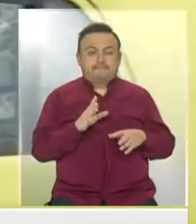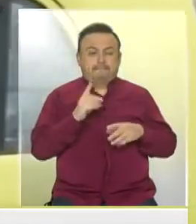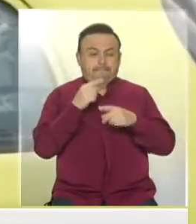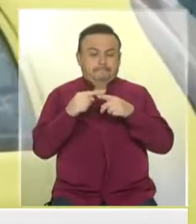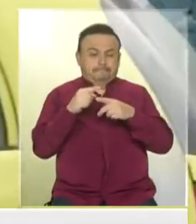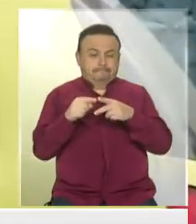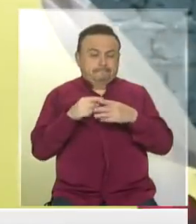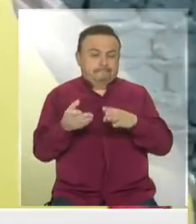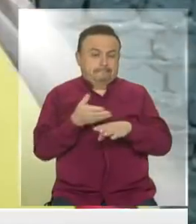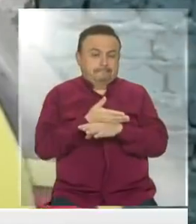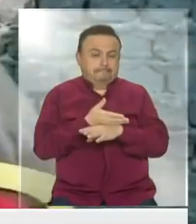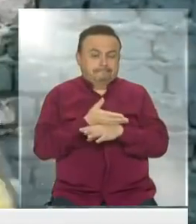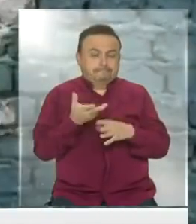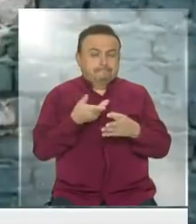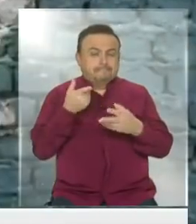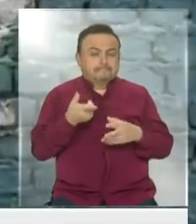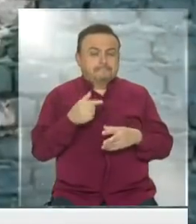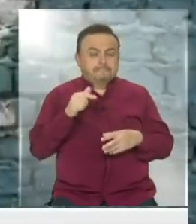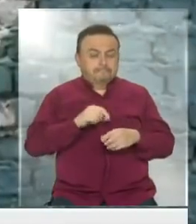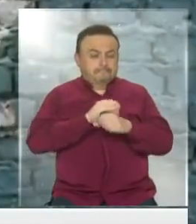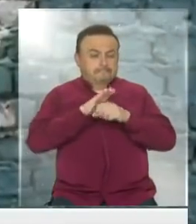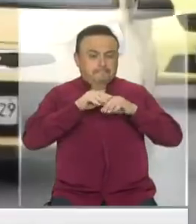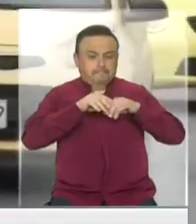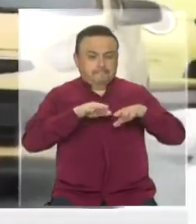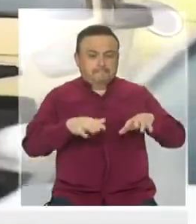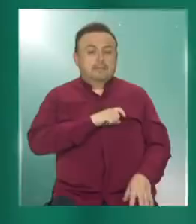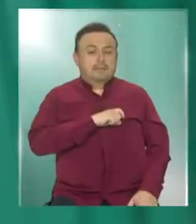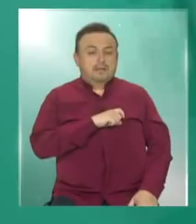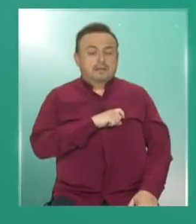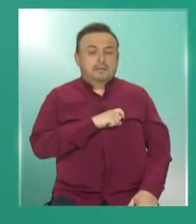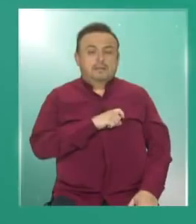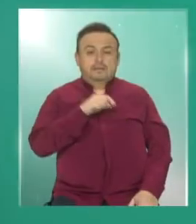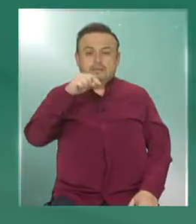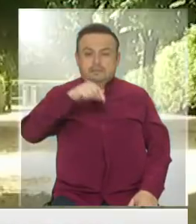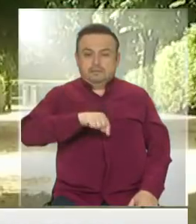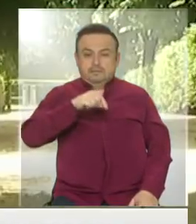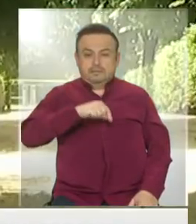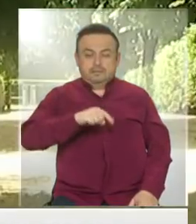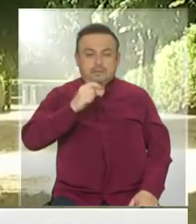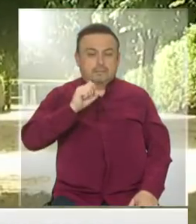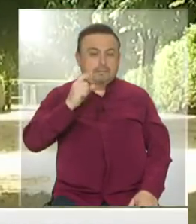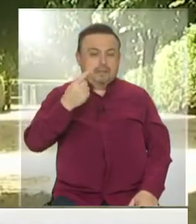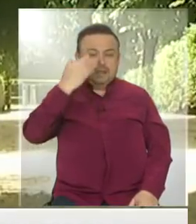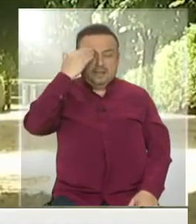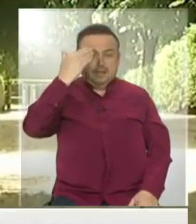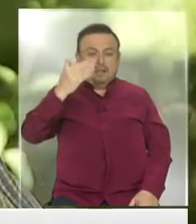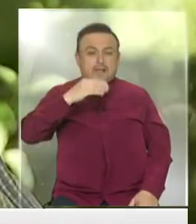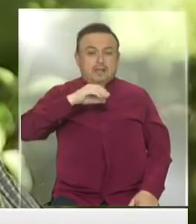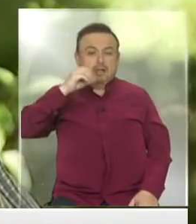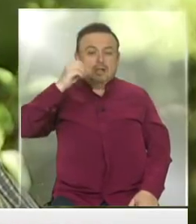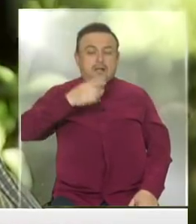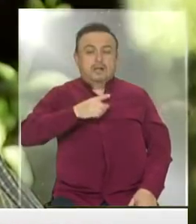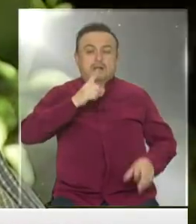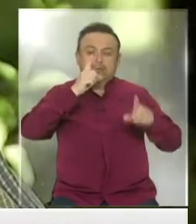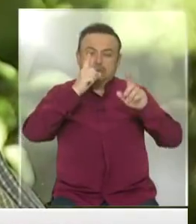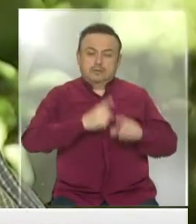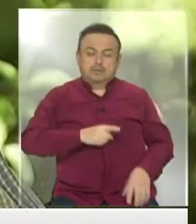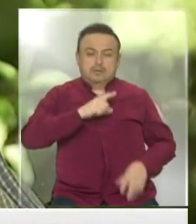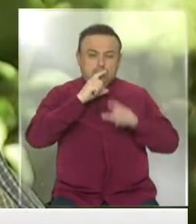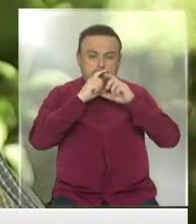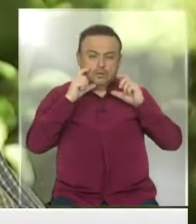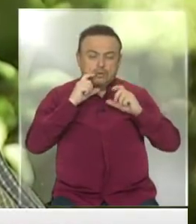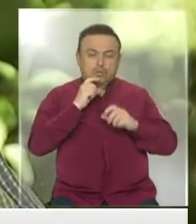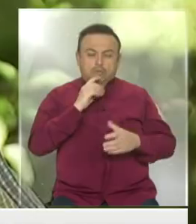semanas respecto a la llegada del coronavirus. Hoy ha sido el primer día del uso obligatorio de mascarillas en